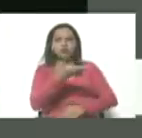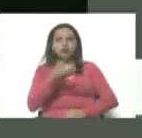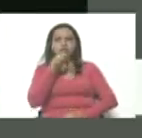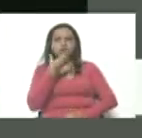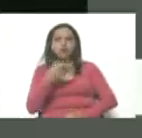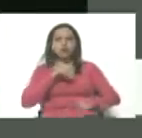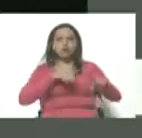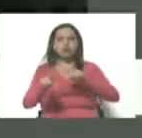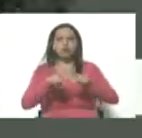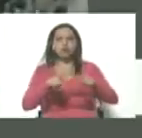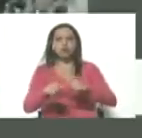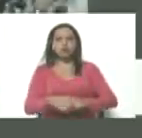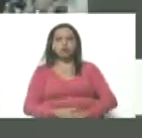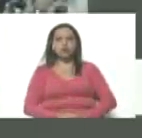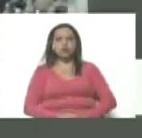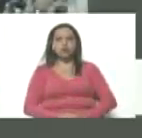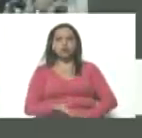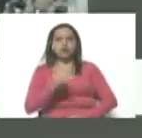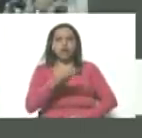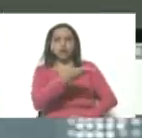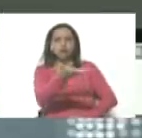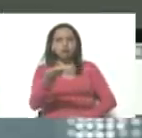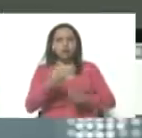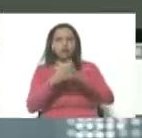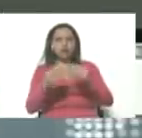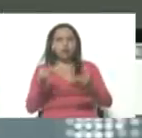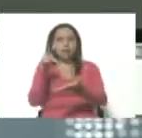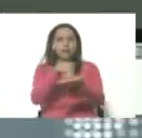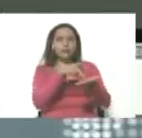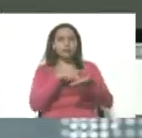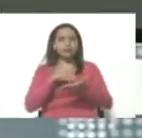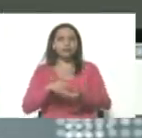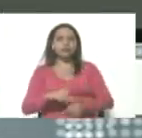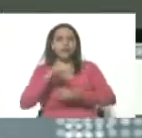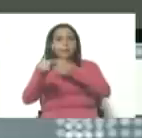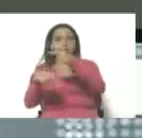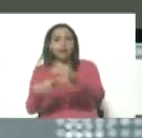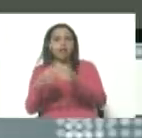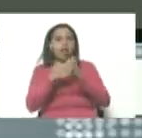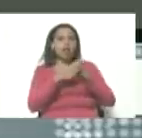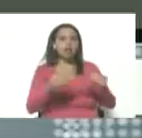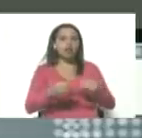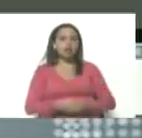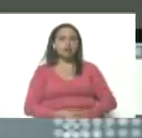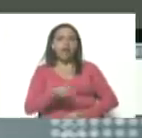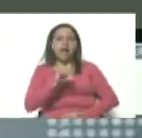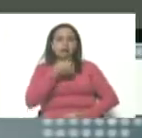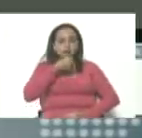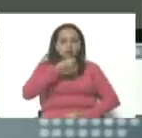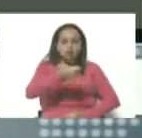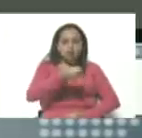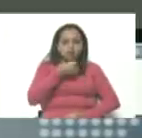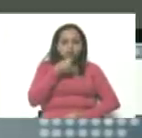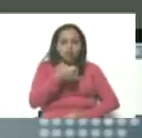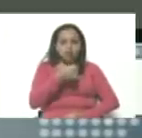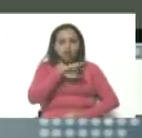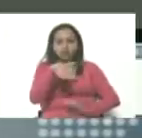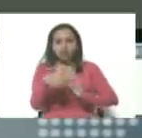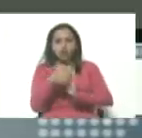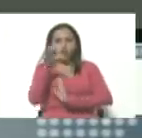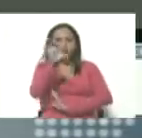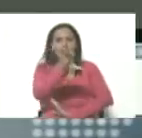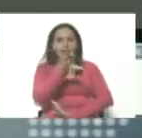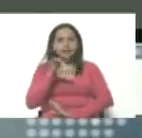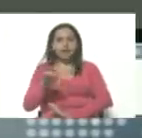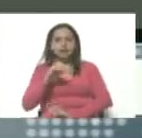bueno contar con ustedes, hermanos y hermanas. Mañana todos den una rueda de prensa en todos los estados,